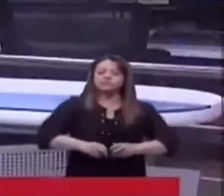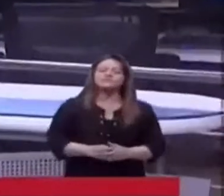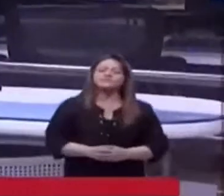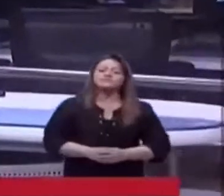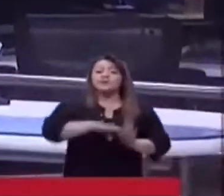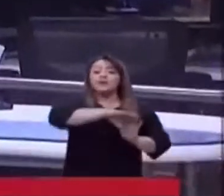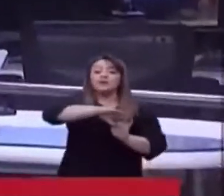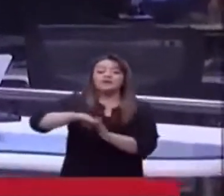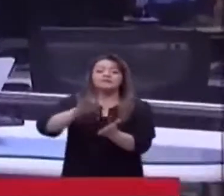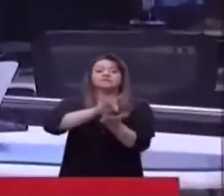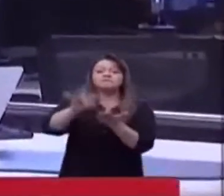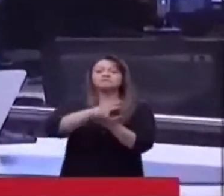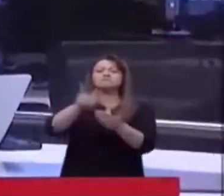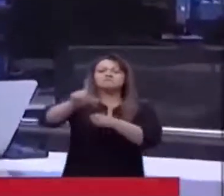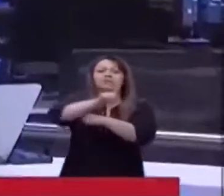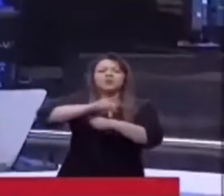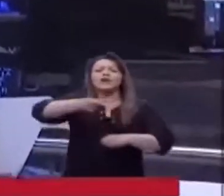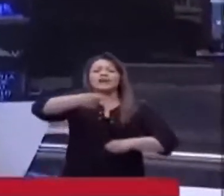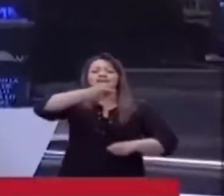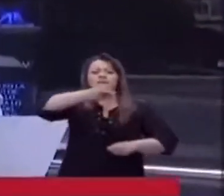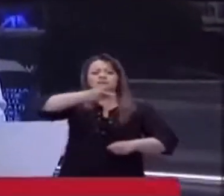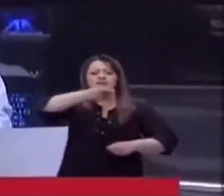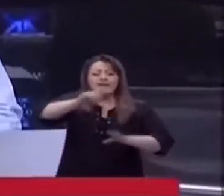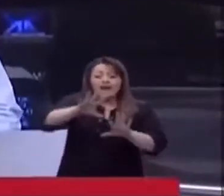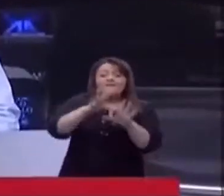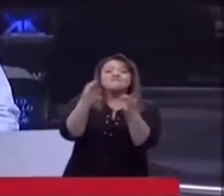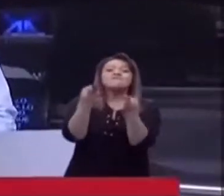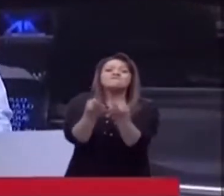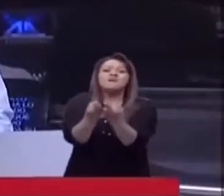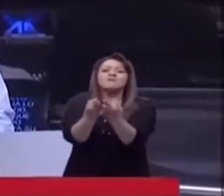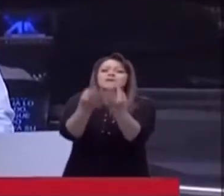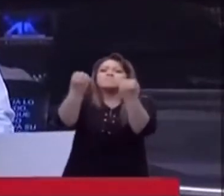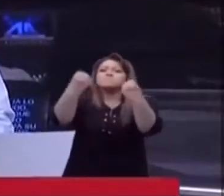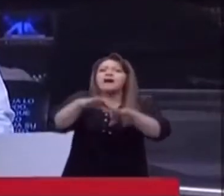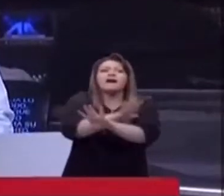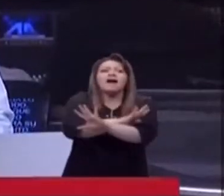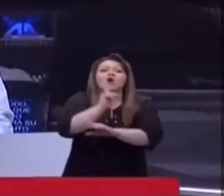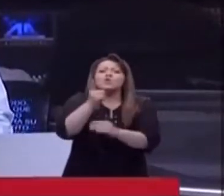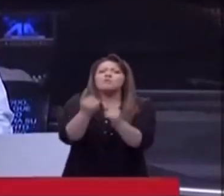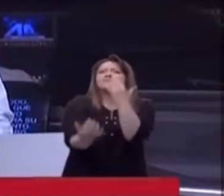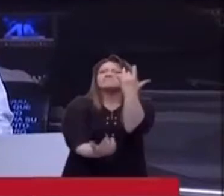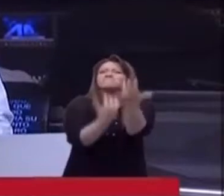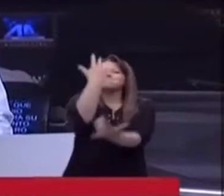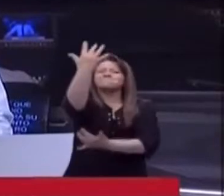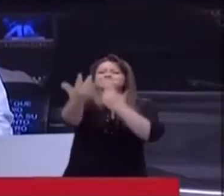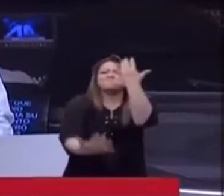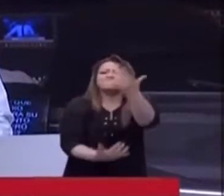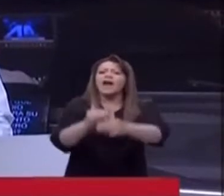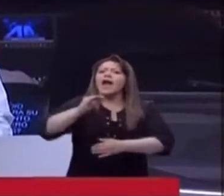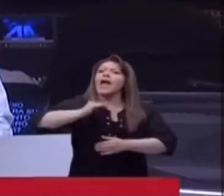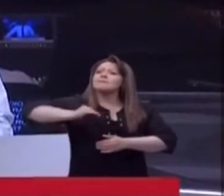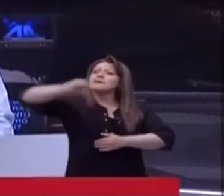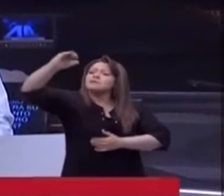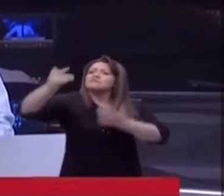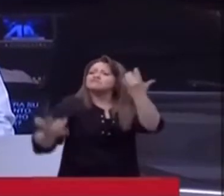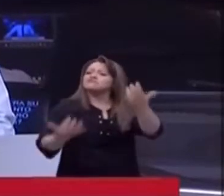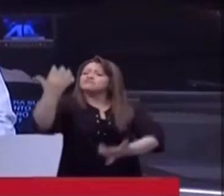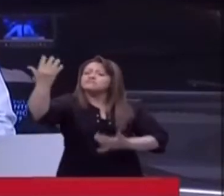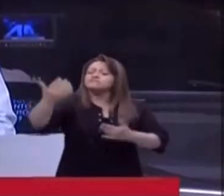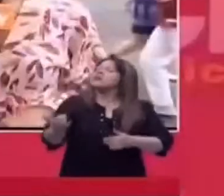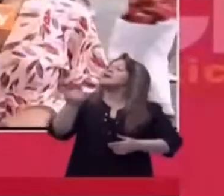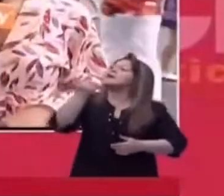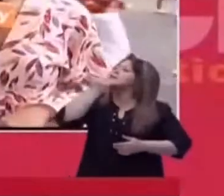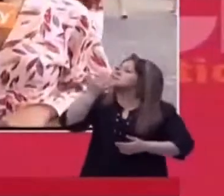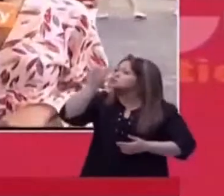Una grave emergencia se reportó en la localidad de Teusaquillo. Una familia lo perdió todo luego de que un incendio consumiera su apartamento. ¿Qué generó